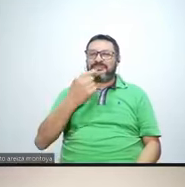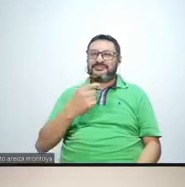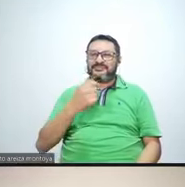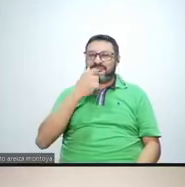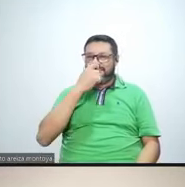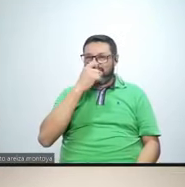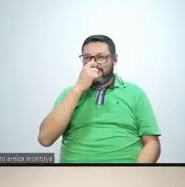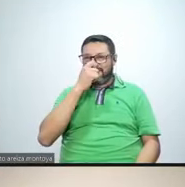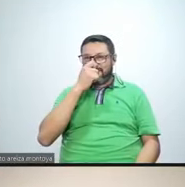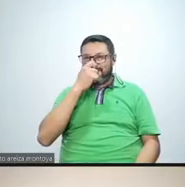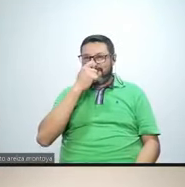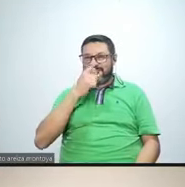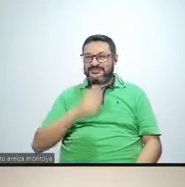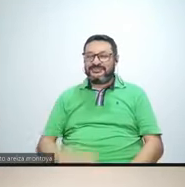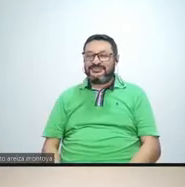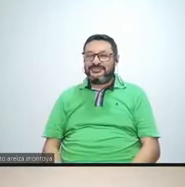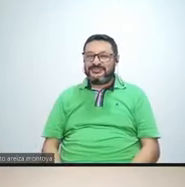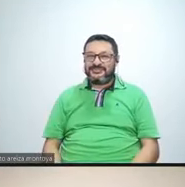lo que está diciendo Caroline.